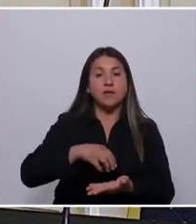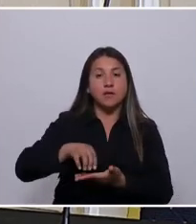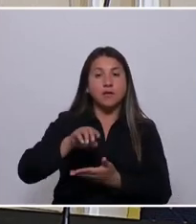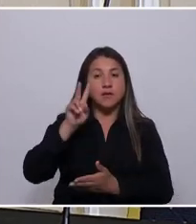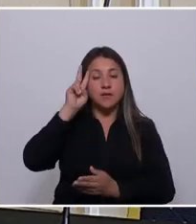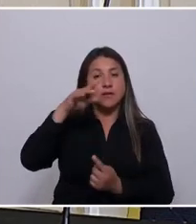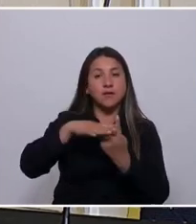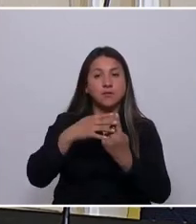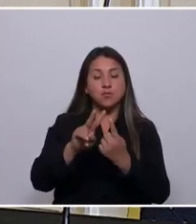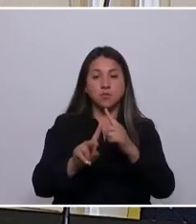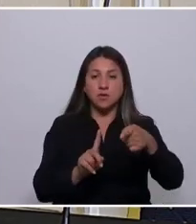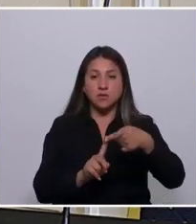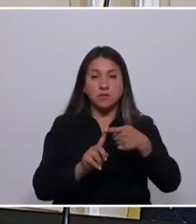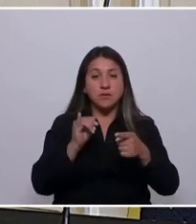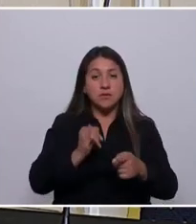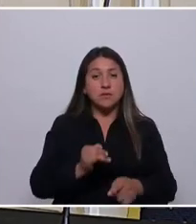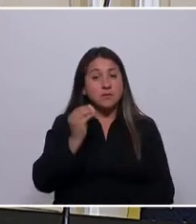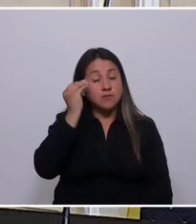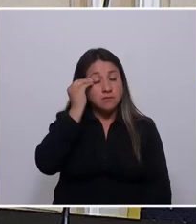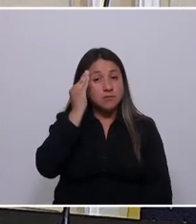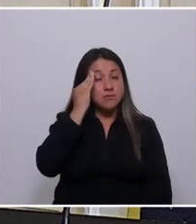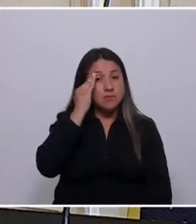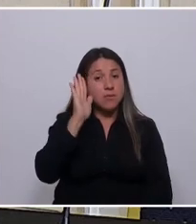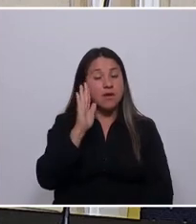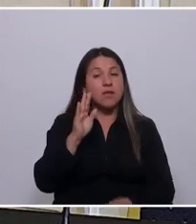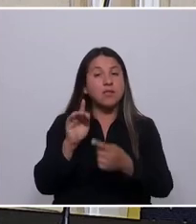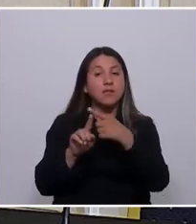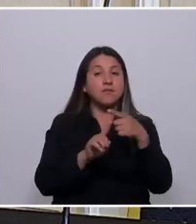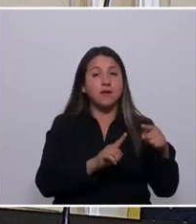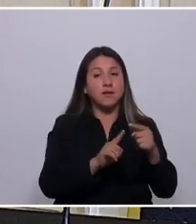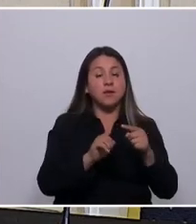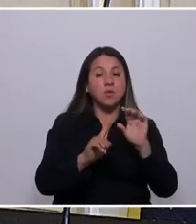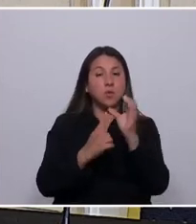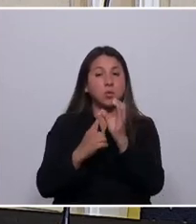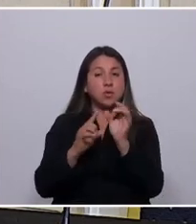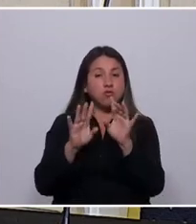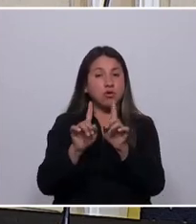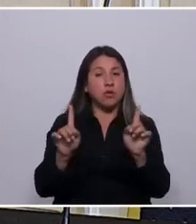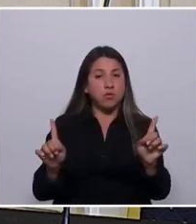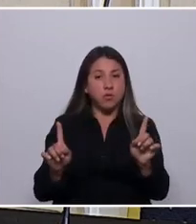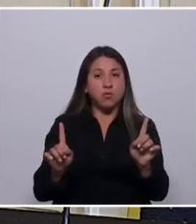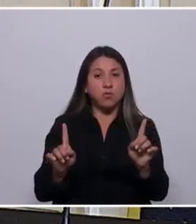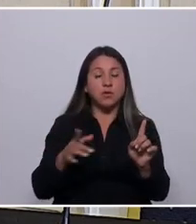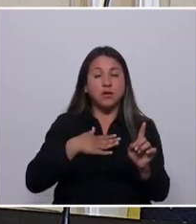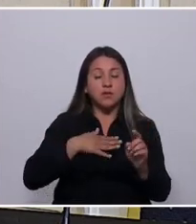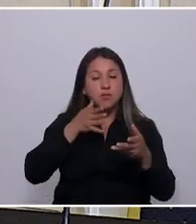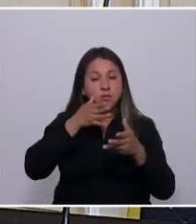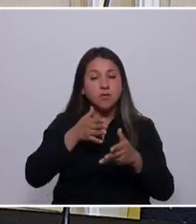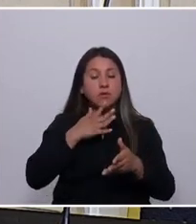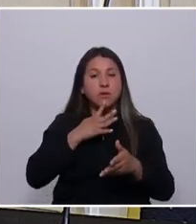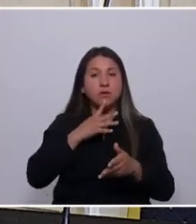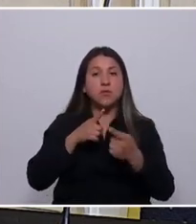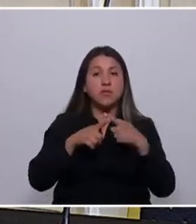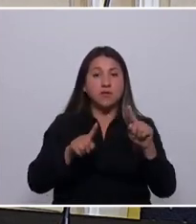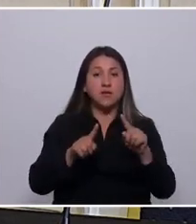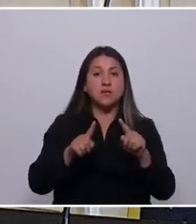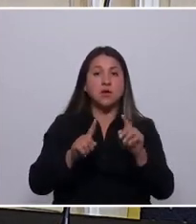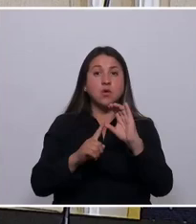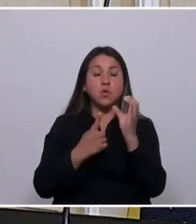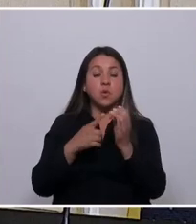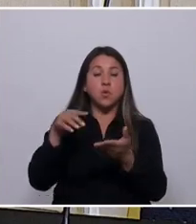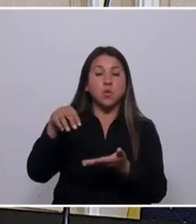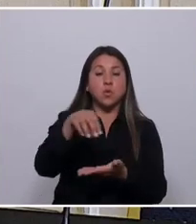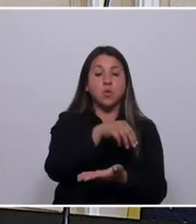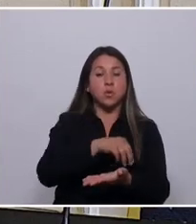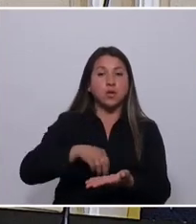participación, teniendo siempre en consideración las diferencias culturales de cada pueblo. Hacemos hincapié en mantener las diferencias culturales, cosa